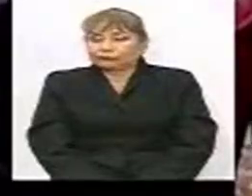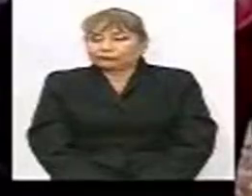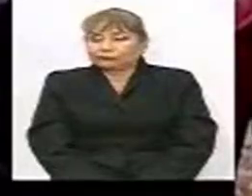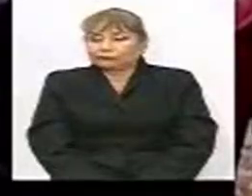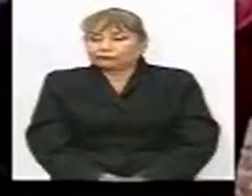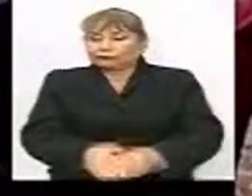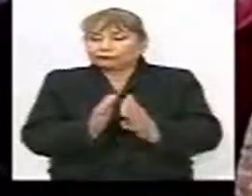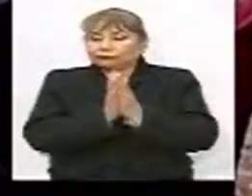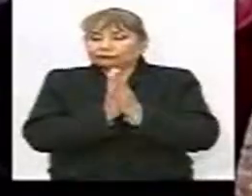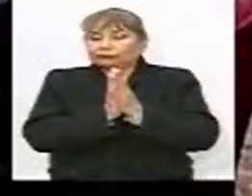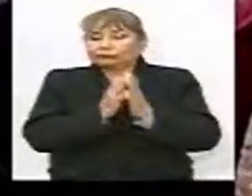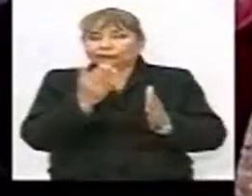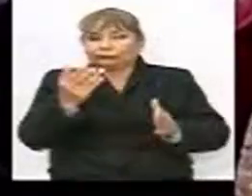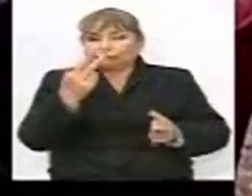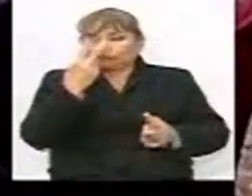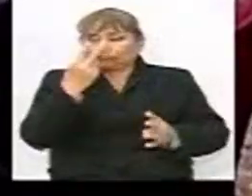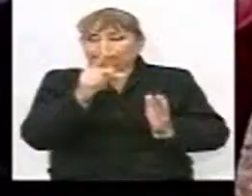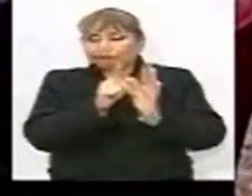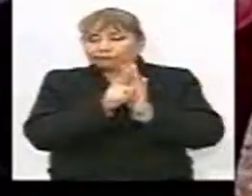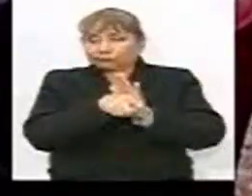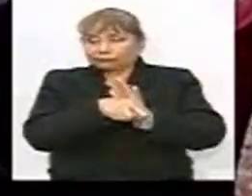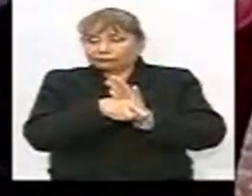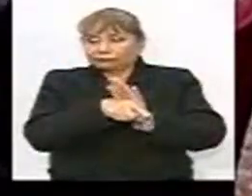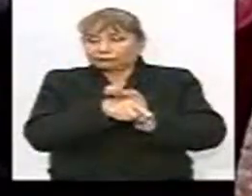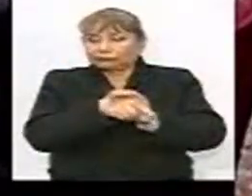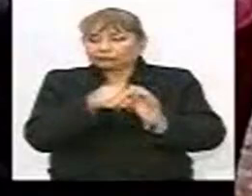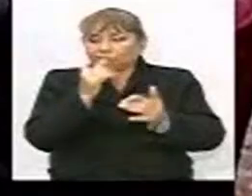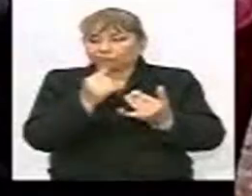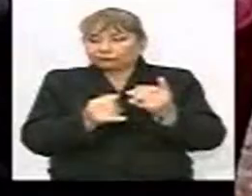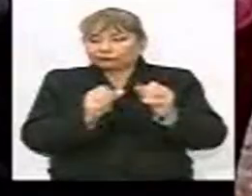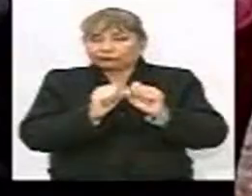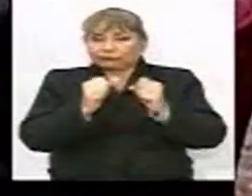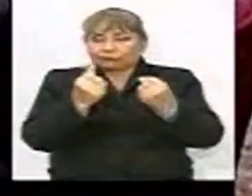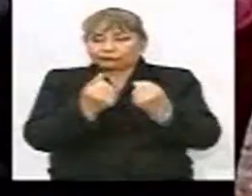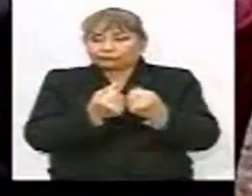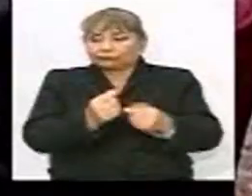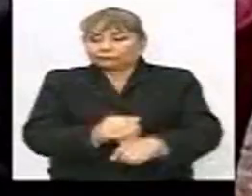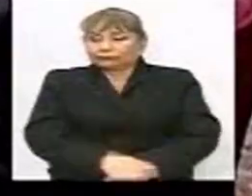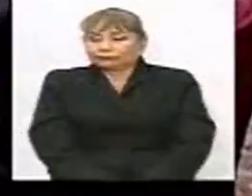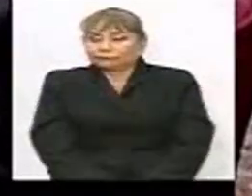Por favor, señor congresista, denme dos minutitos más para terminar esta sesión.